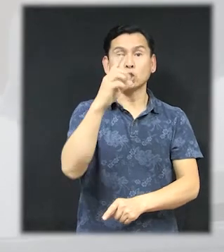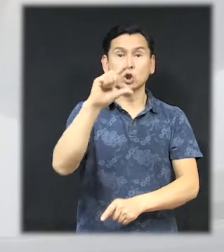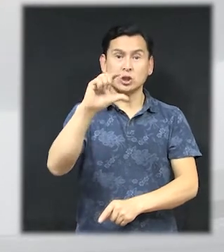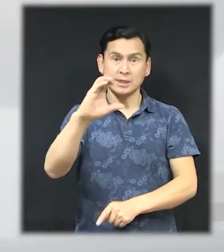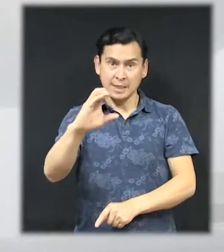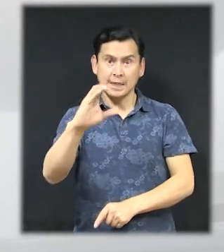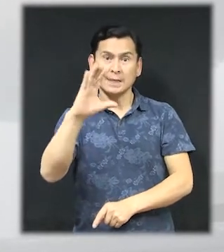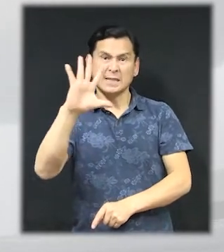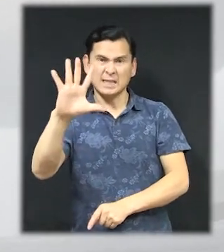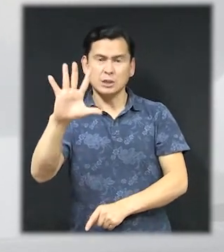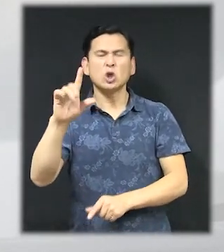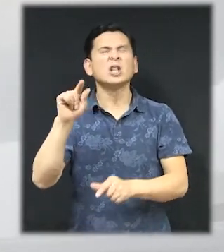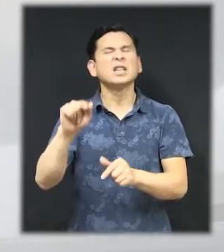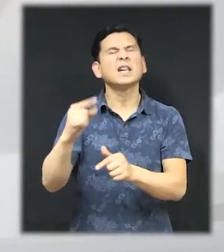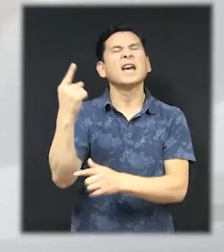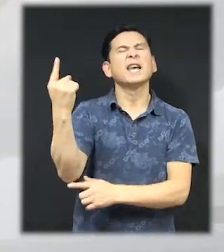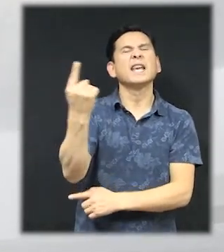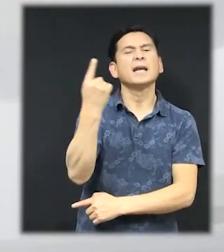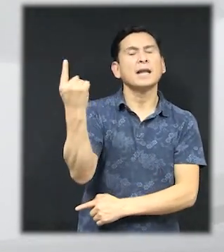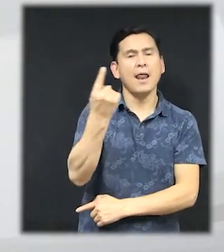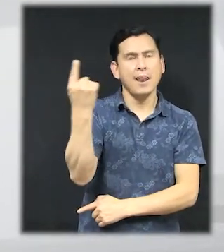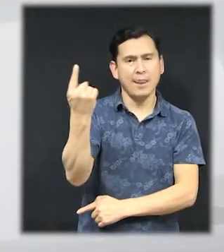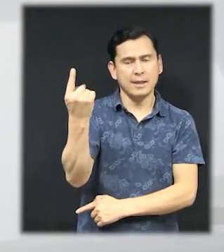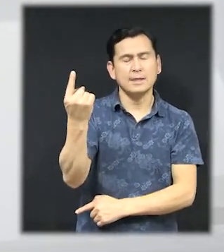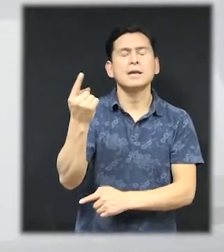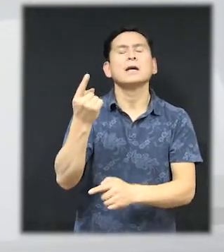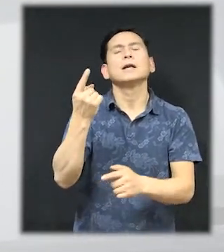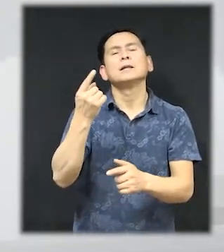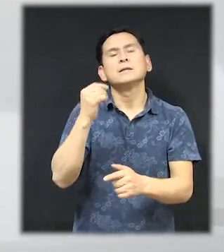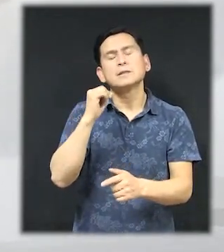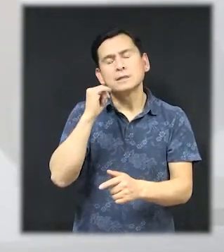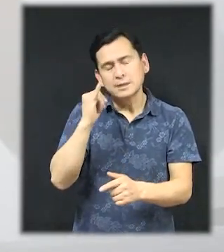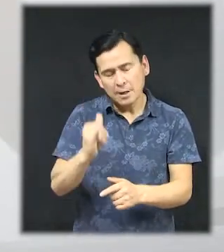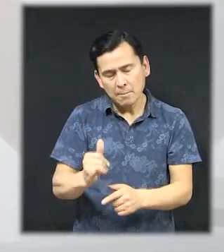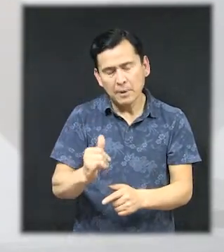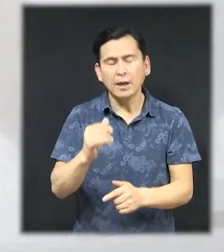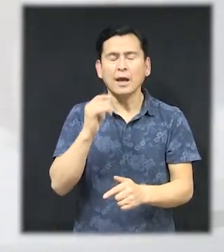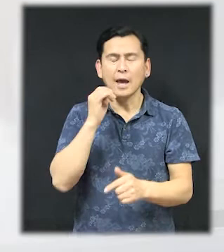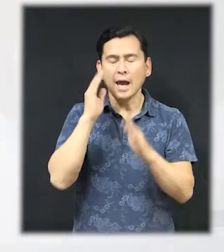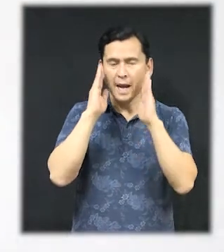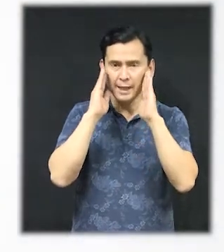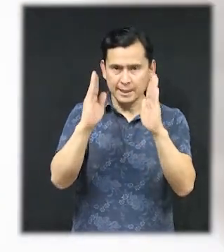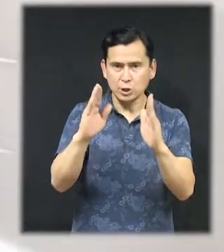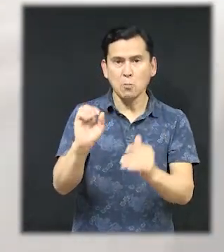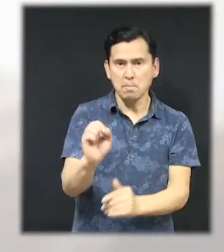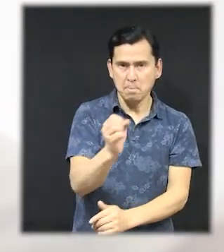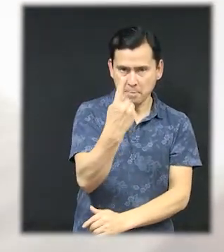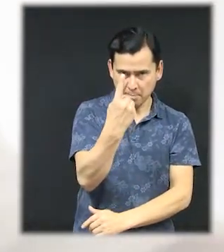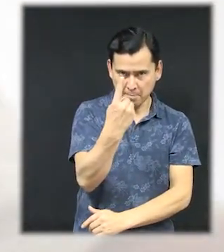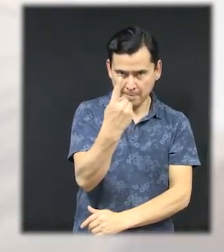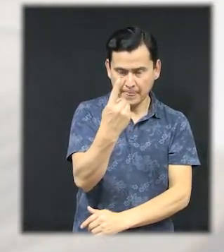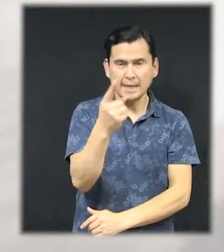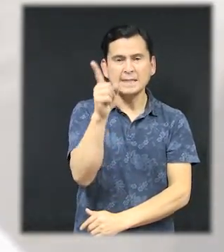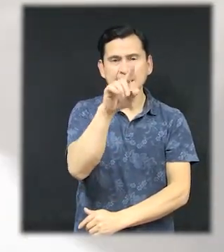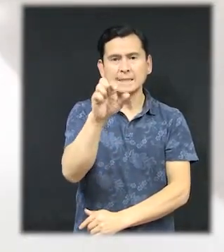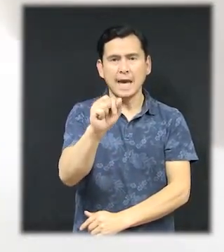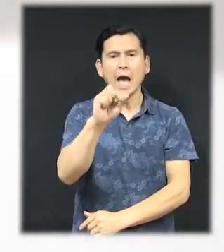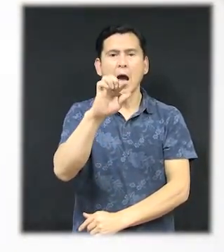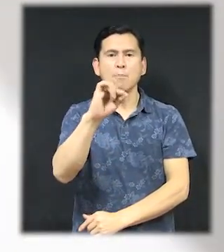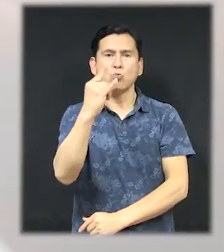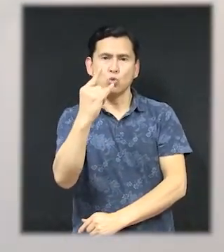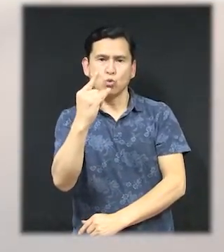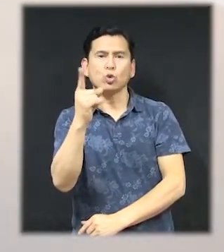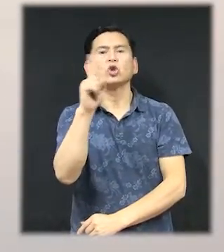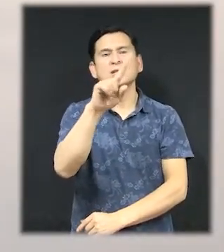atención primaria, en el SAPU, los SFAM, que habitualmente ocupaban el 80% de nuestra demanda. Eso